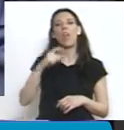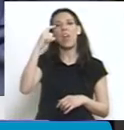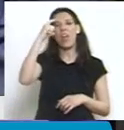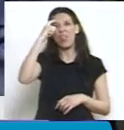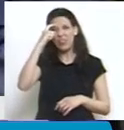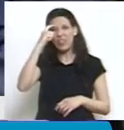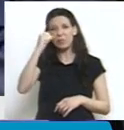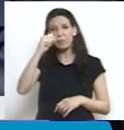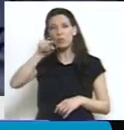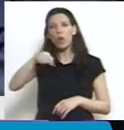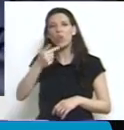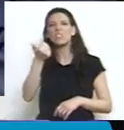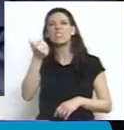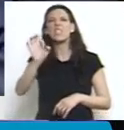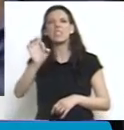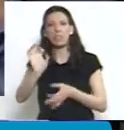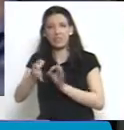con 60,